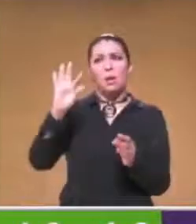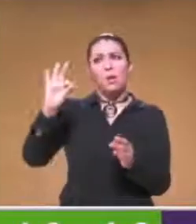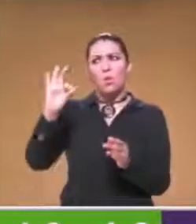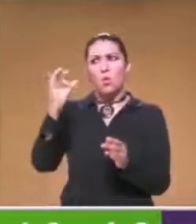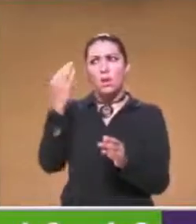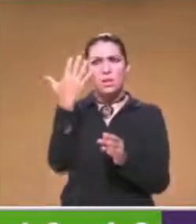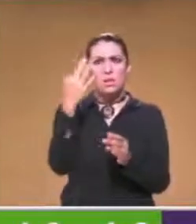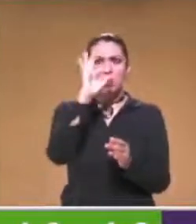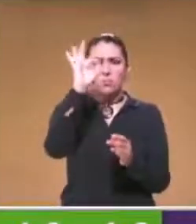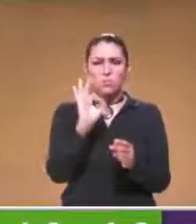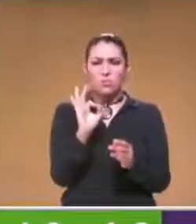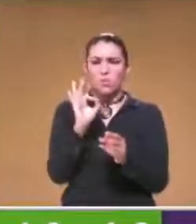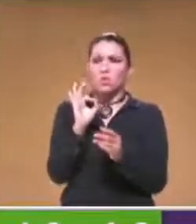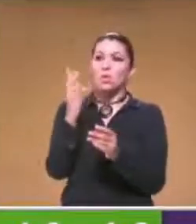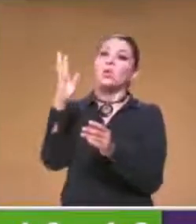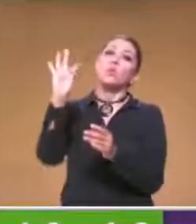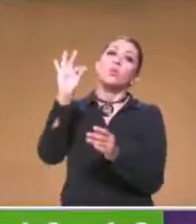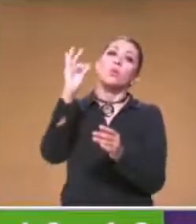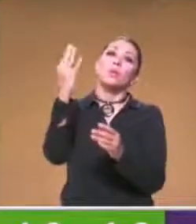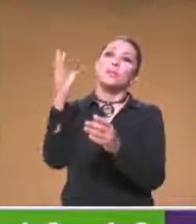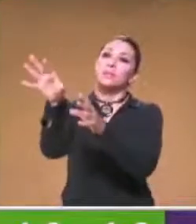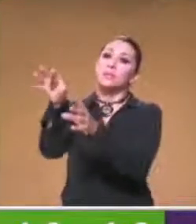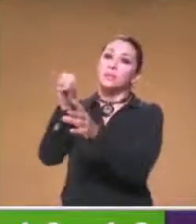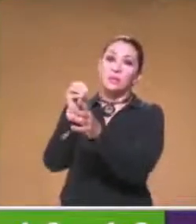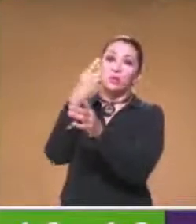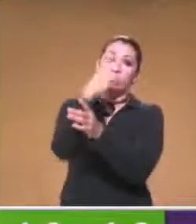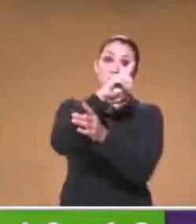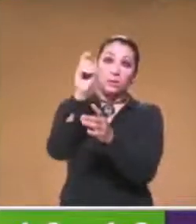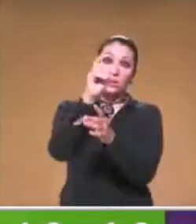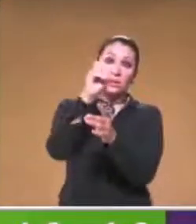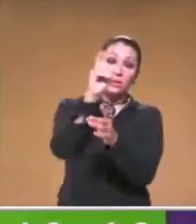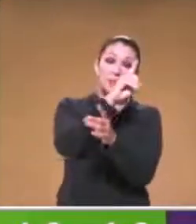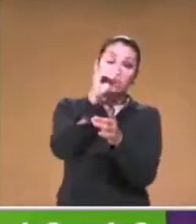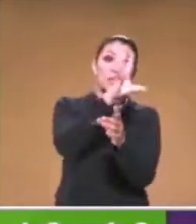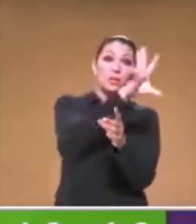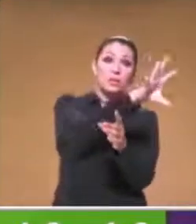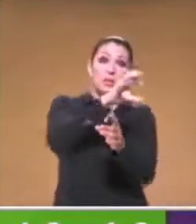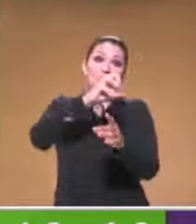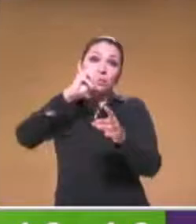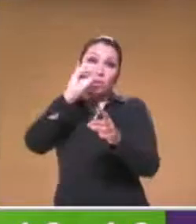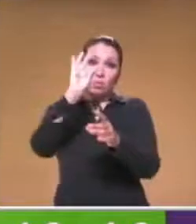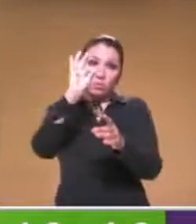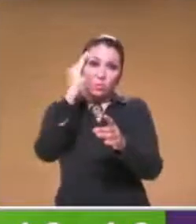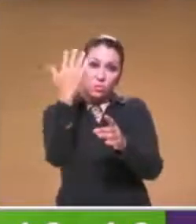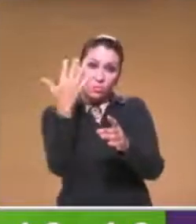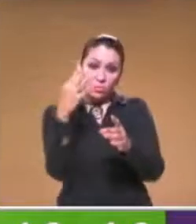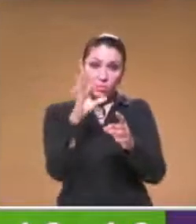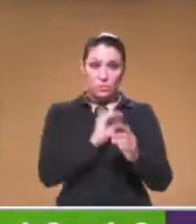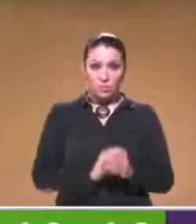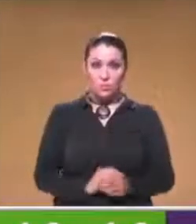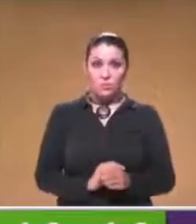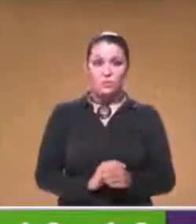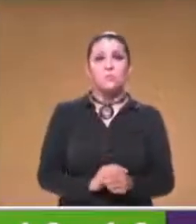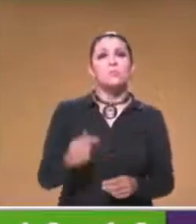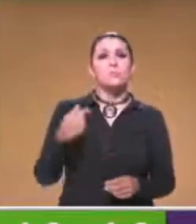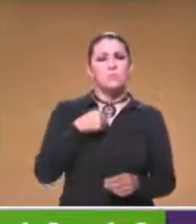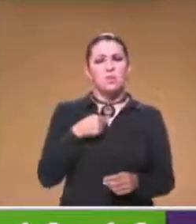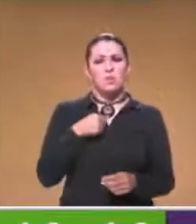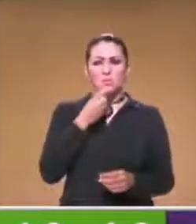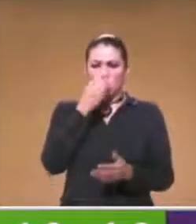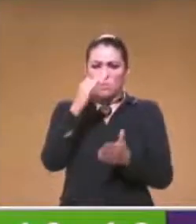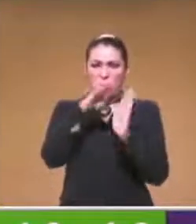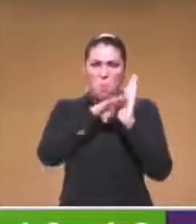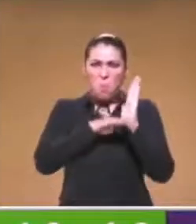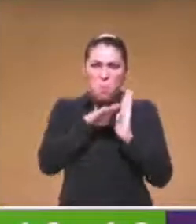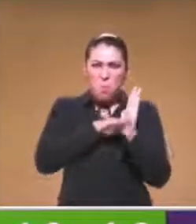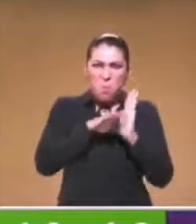sí significa 45 de cada 100. También tengo Por ejemplo, si a mí me dicen que me hacen un descuento en una